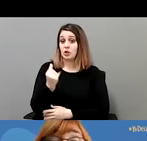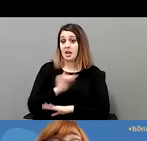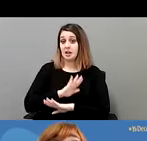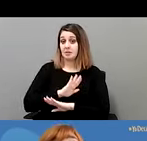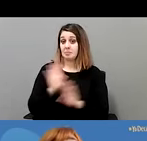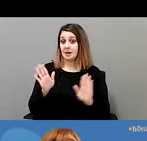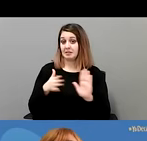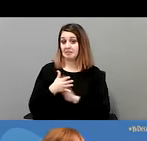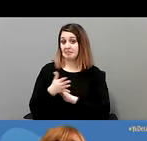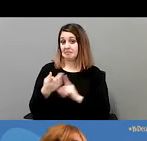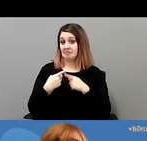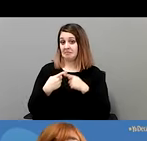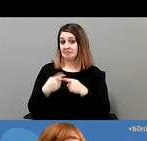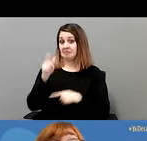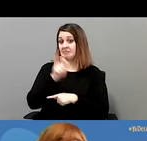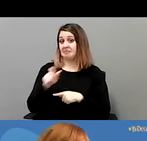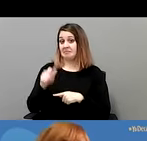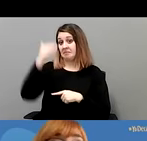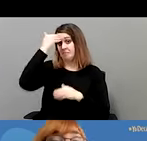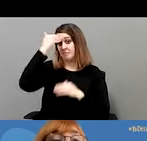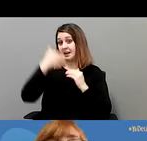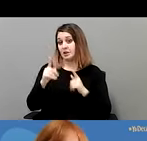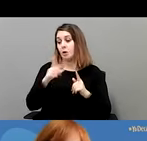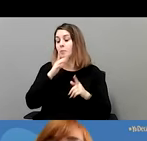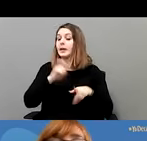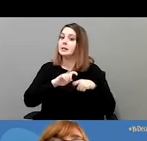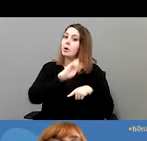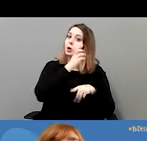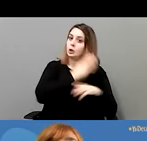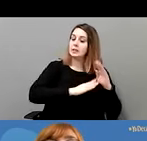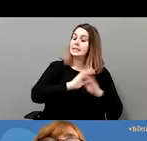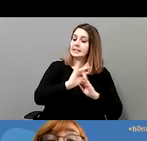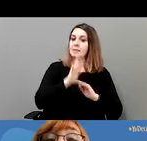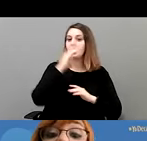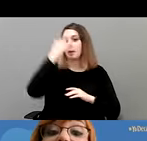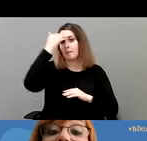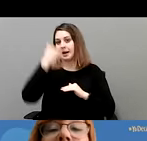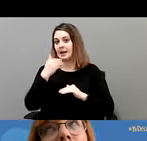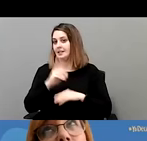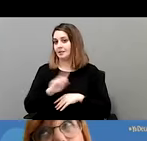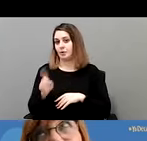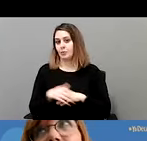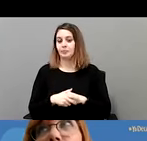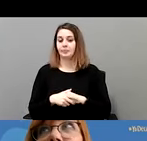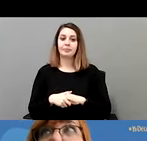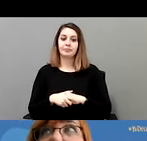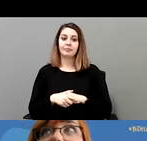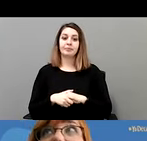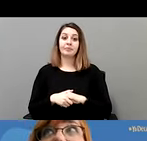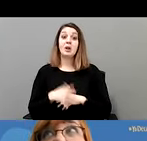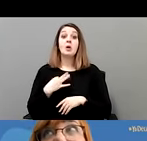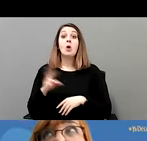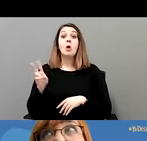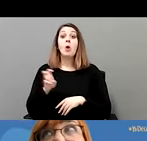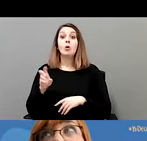realmente no es compatible para las personas con parálisis cerebral. Será para otras tipologías, pero para la parálisis cerebral no. Lo que sí que puede ser útil